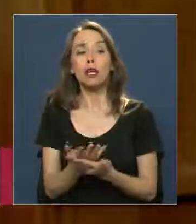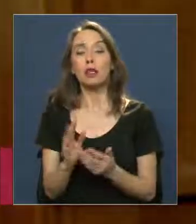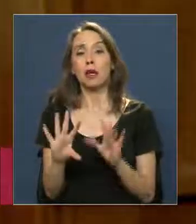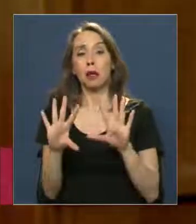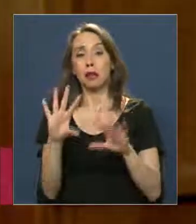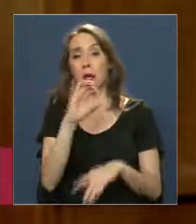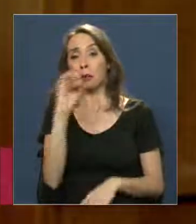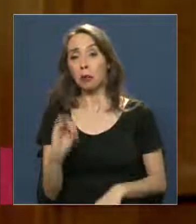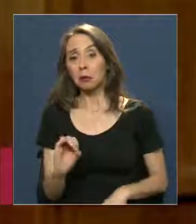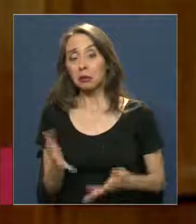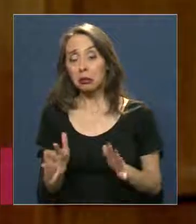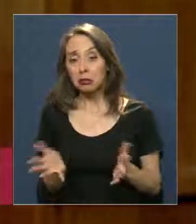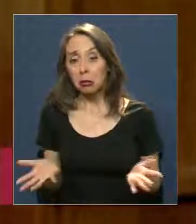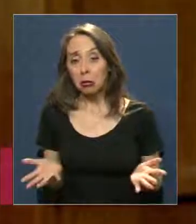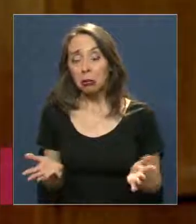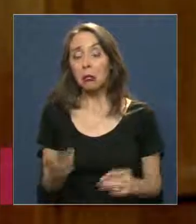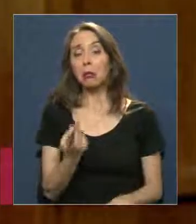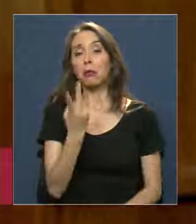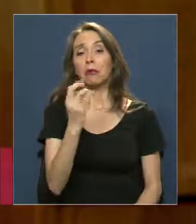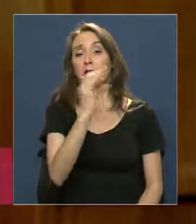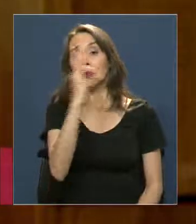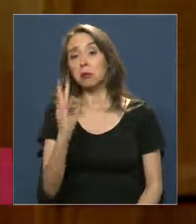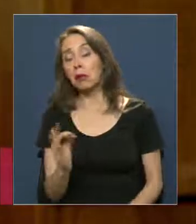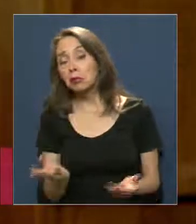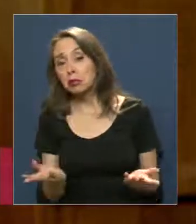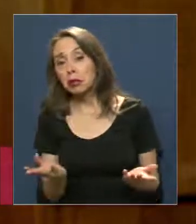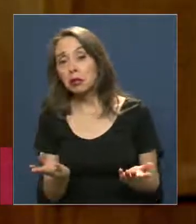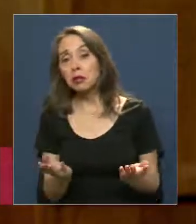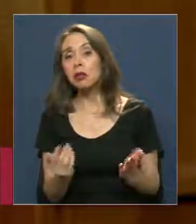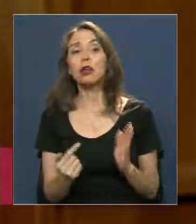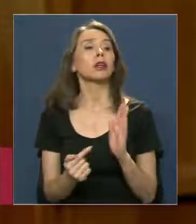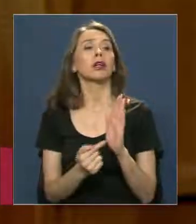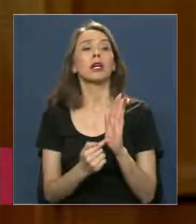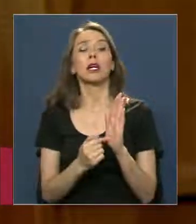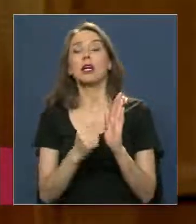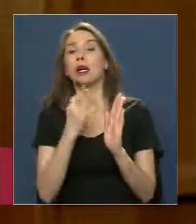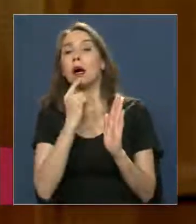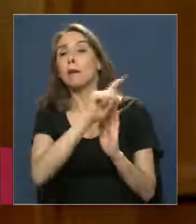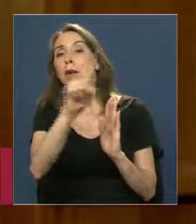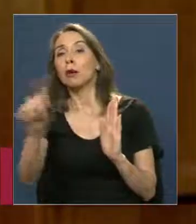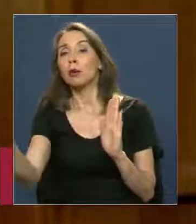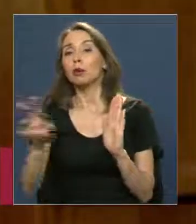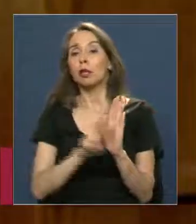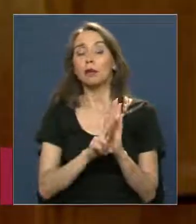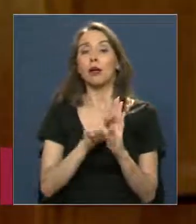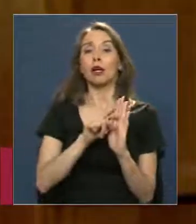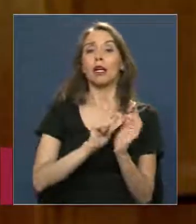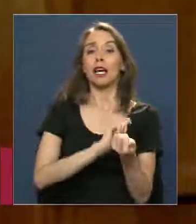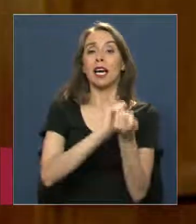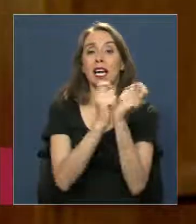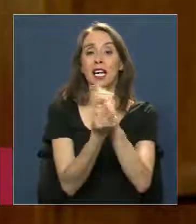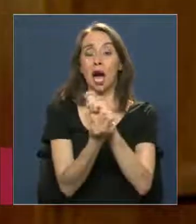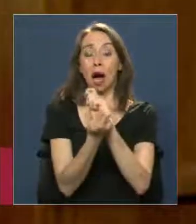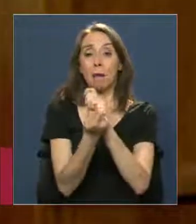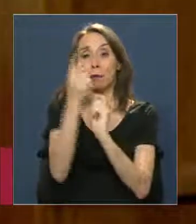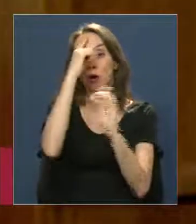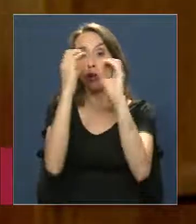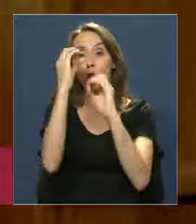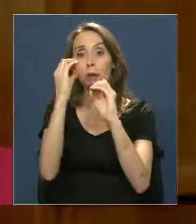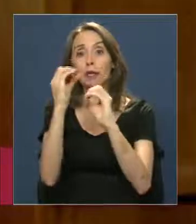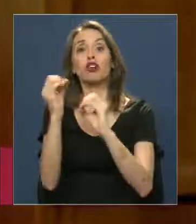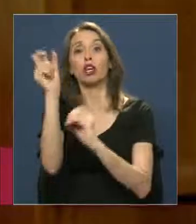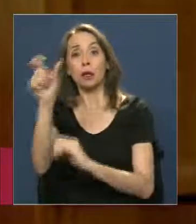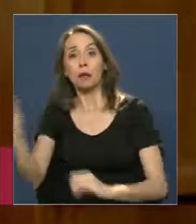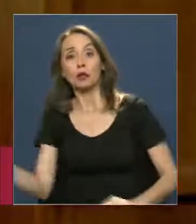10? ¿Tendrá un 20 con suerte según lo que dice la encuesta? Y ese cambio no se hizo con cárcel.